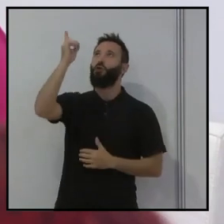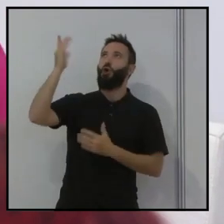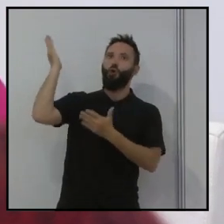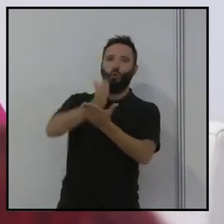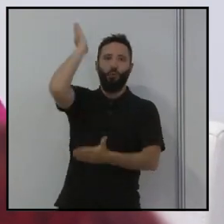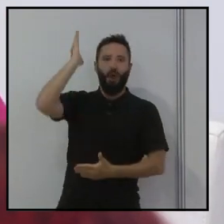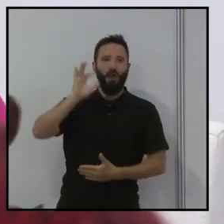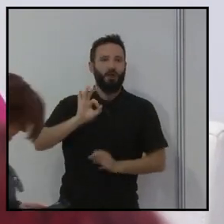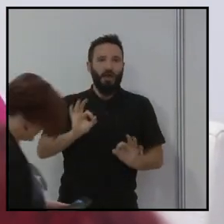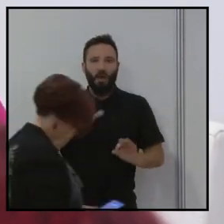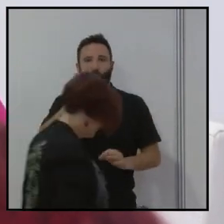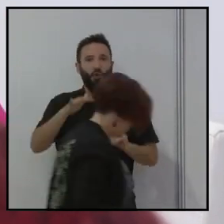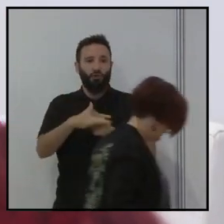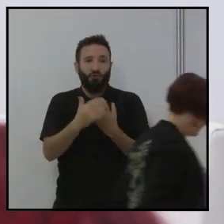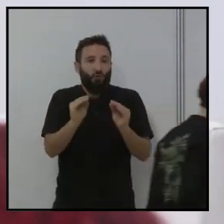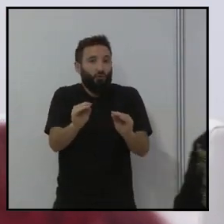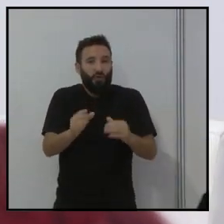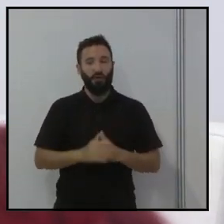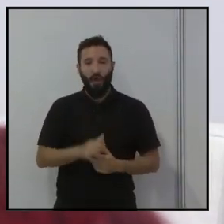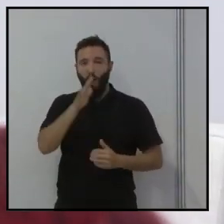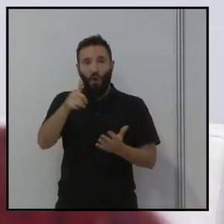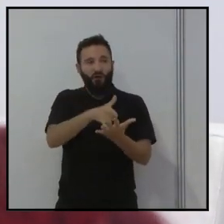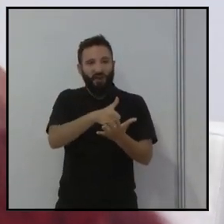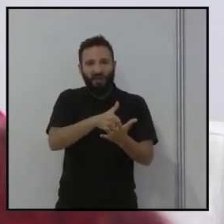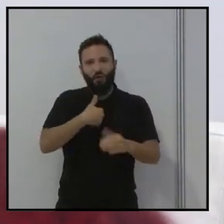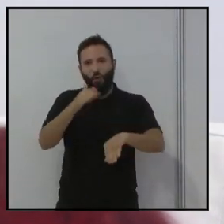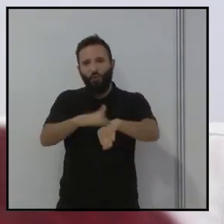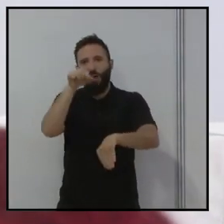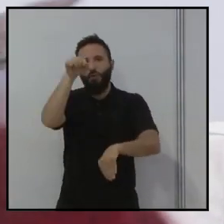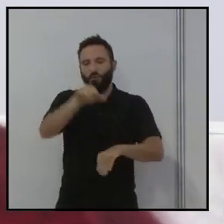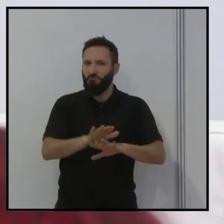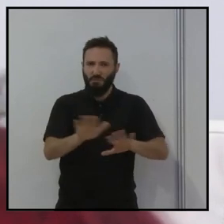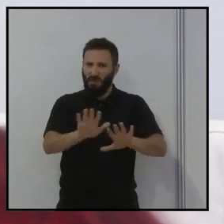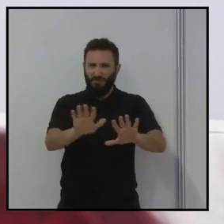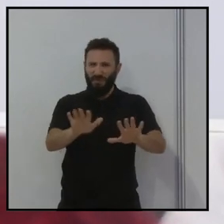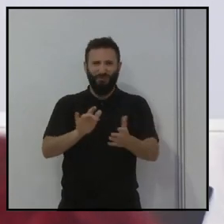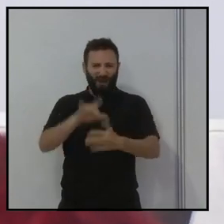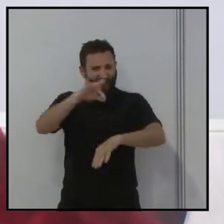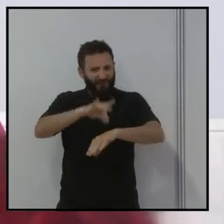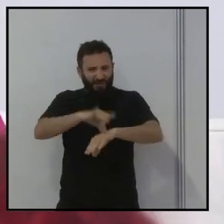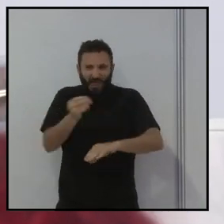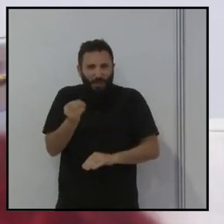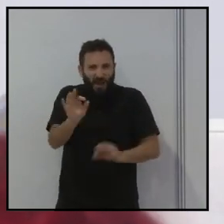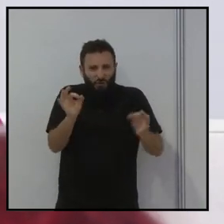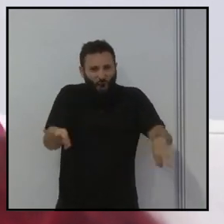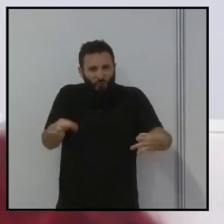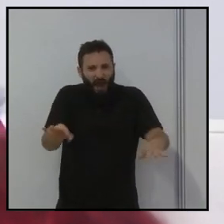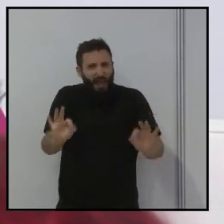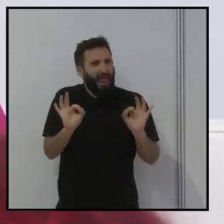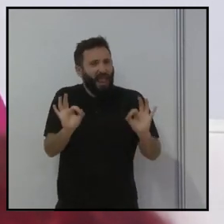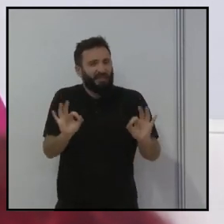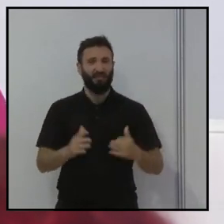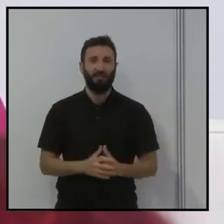culpable de lo que acabas de decir. Por fragilidad soy culpable. Para nada, es una maldita enfermedad más. Es una maldita enfermedad